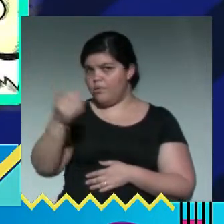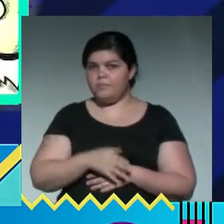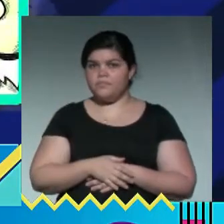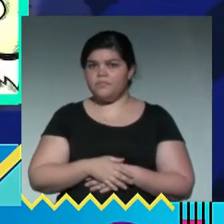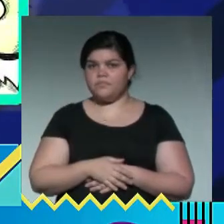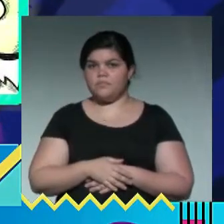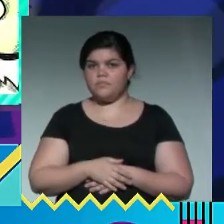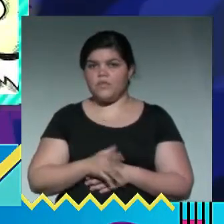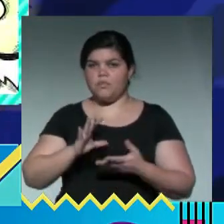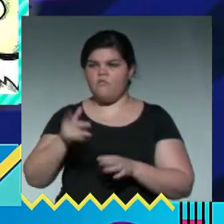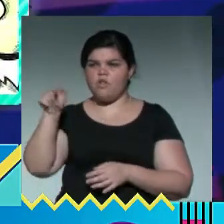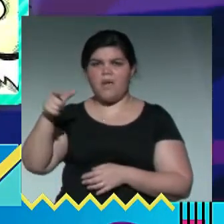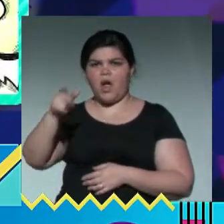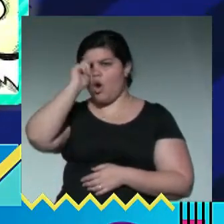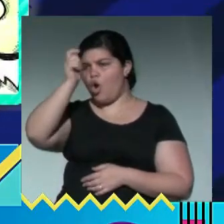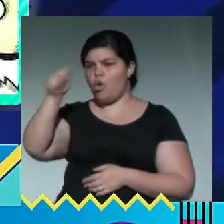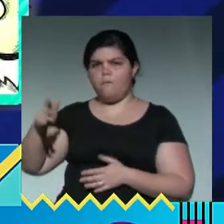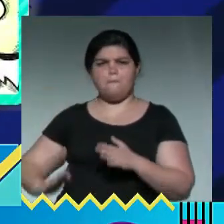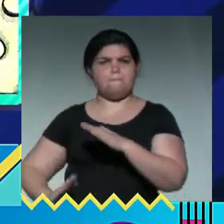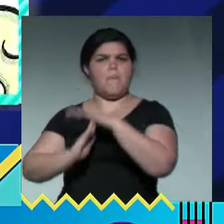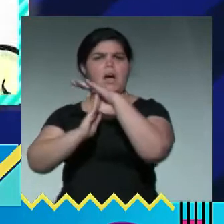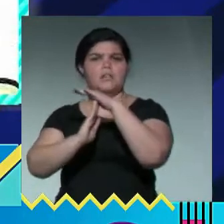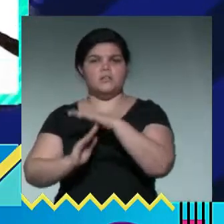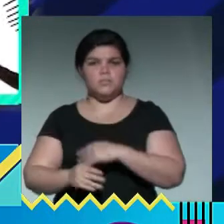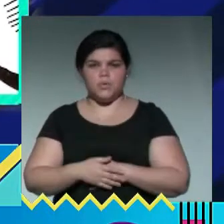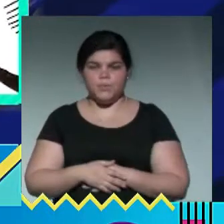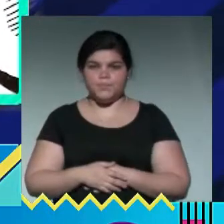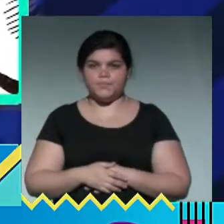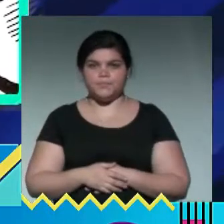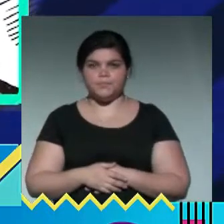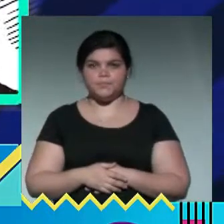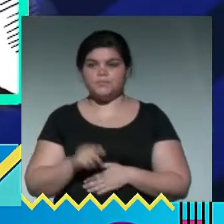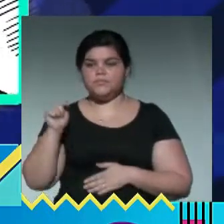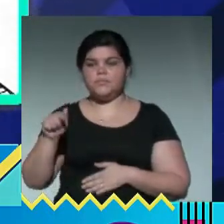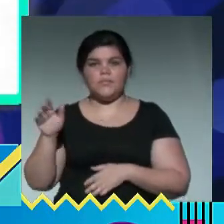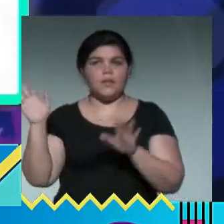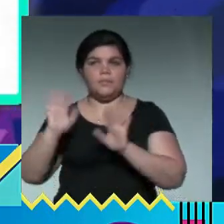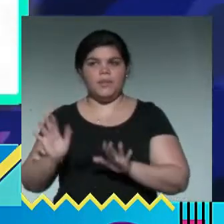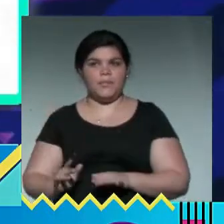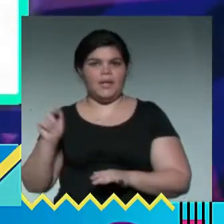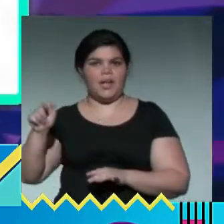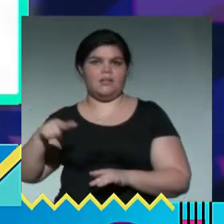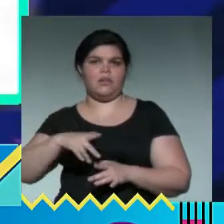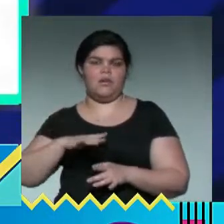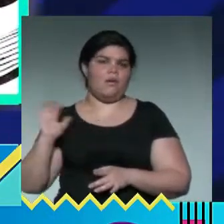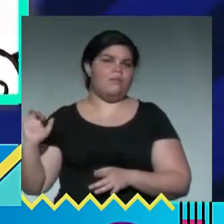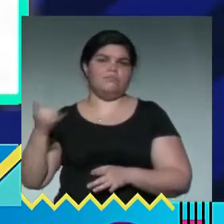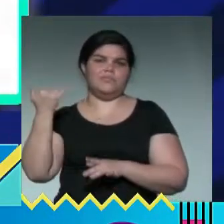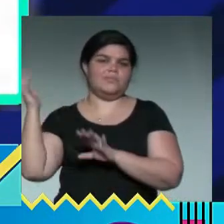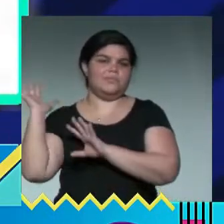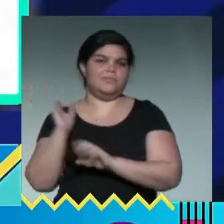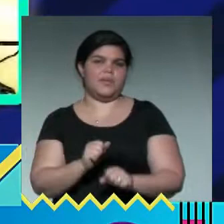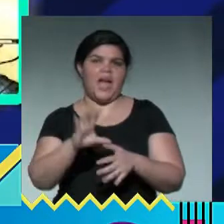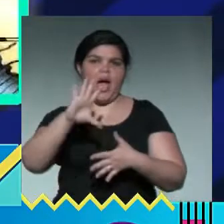figura muy preponderante dentro de lo que había realizado esa proeza, bueno, de descubrir, en